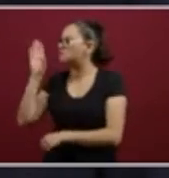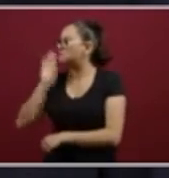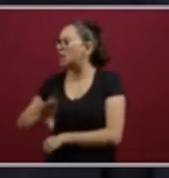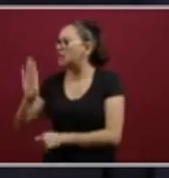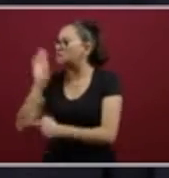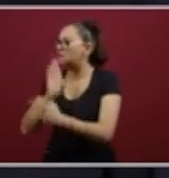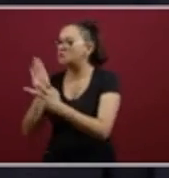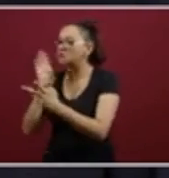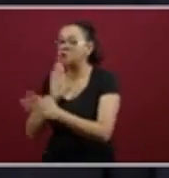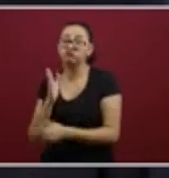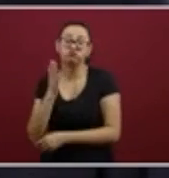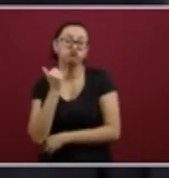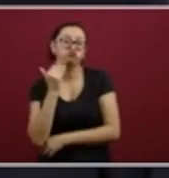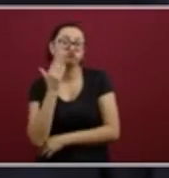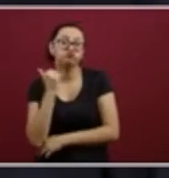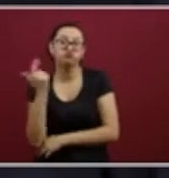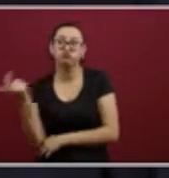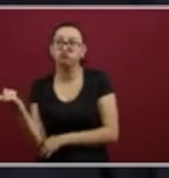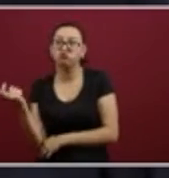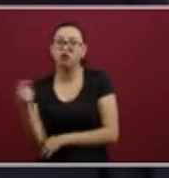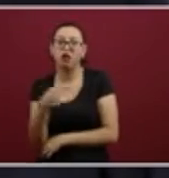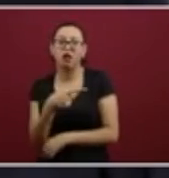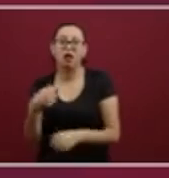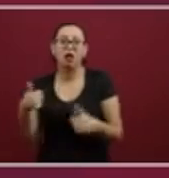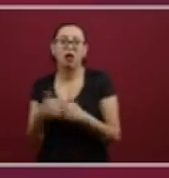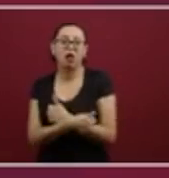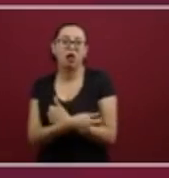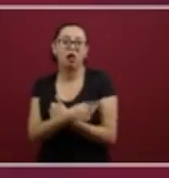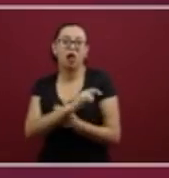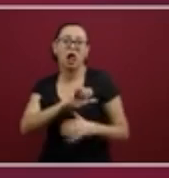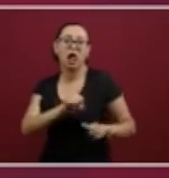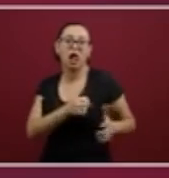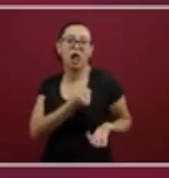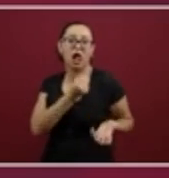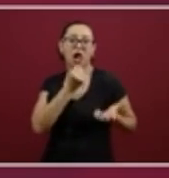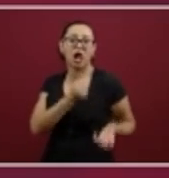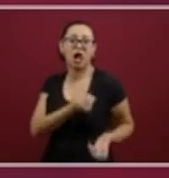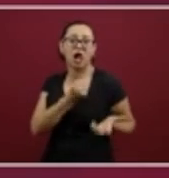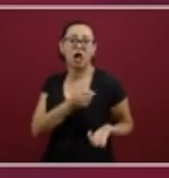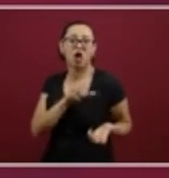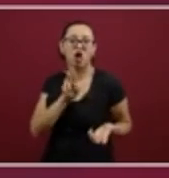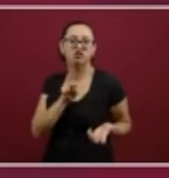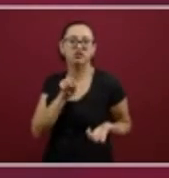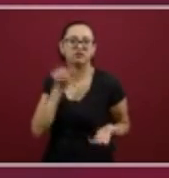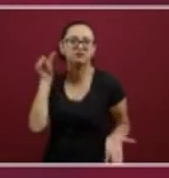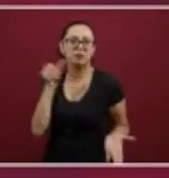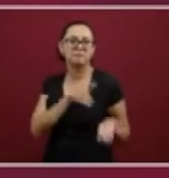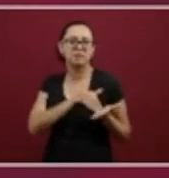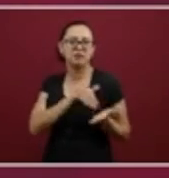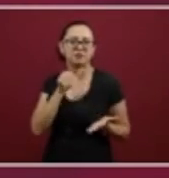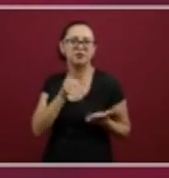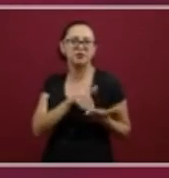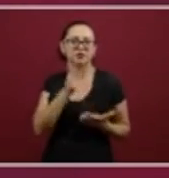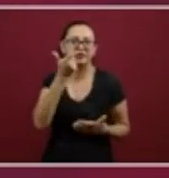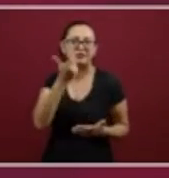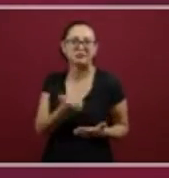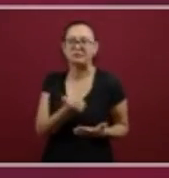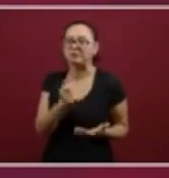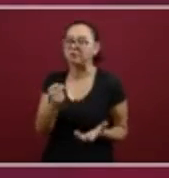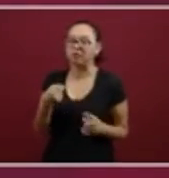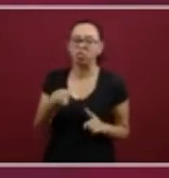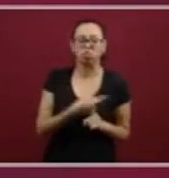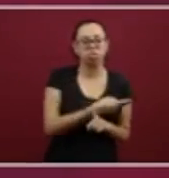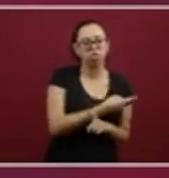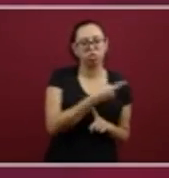fondo de 80,000 millones de pesos. Entonces, esto que estás planteando es otro